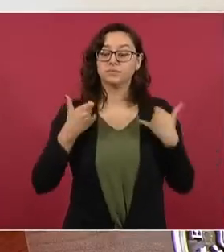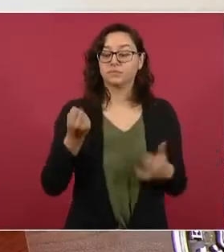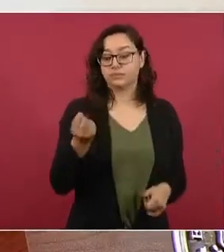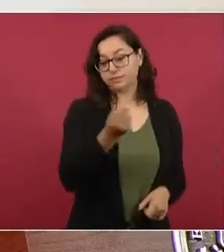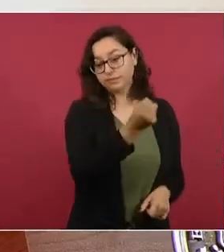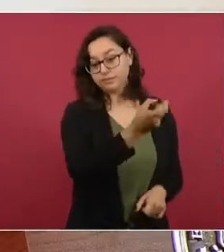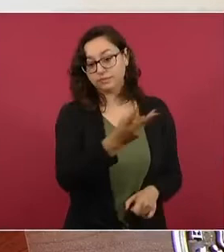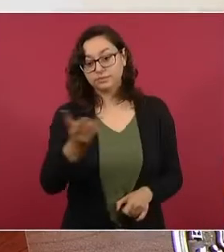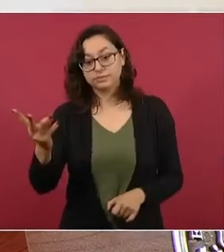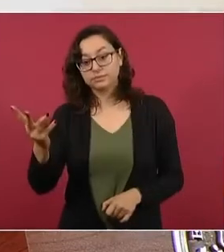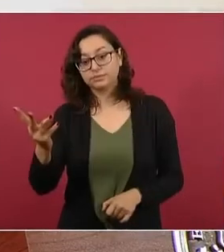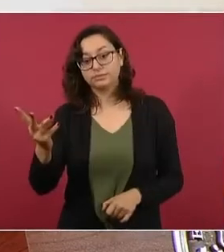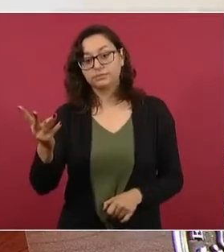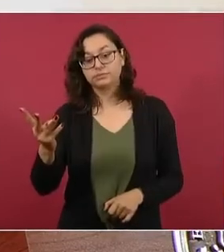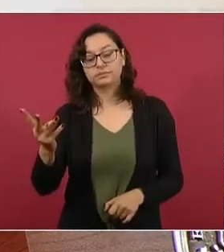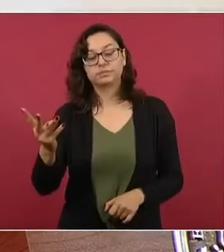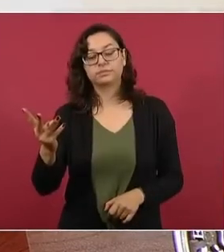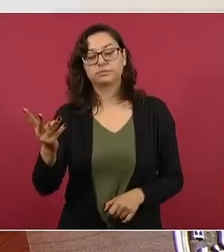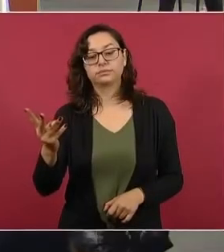que